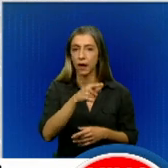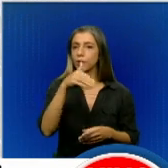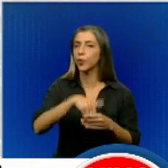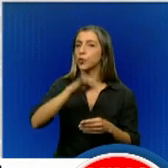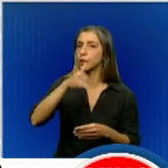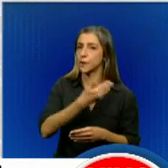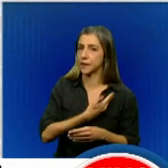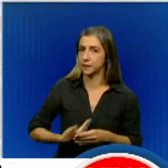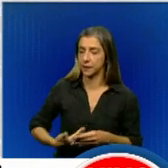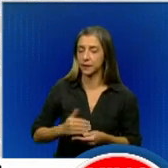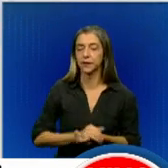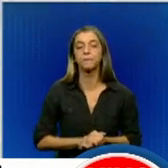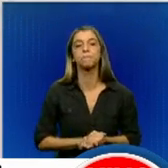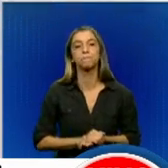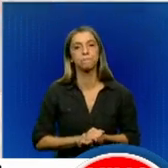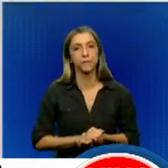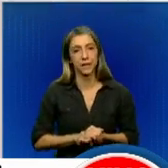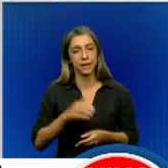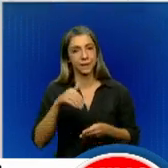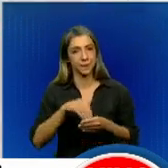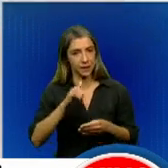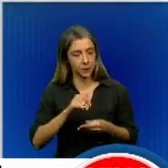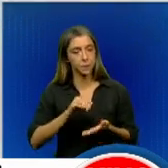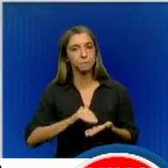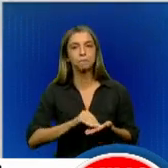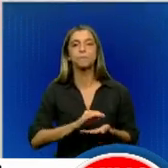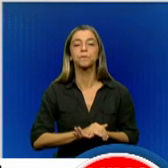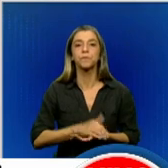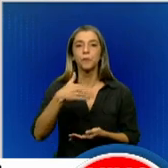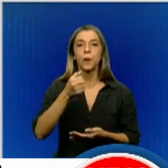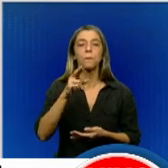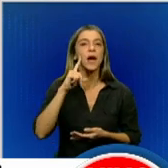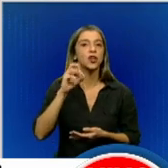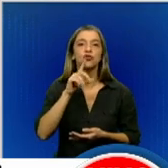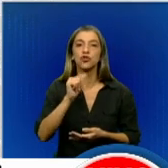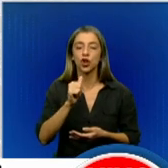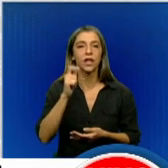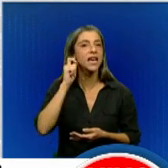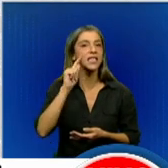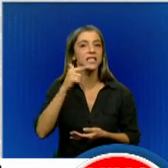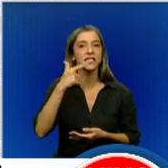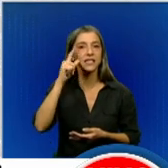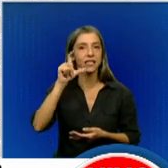presidente afirmativo marziotta si se la